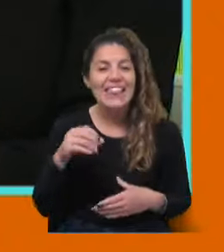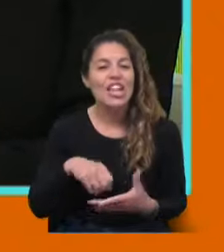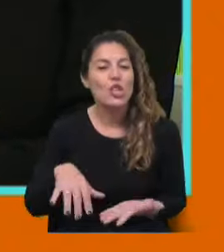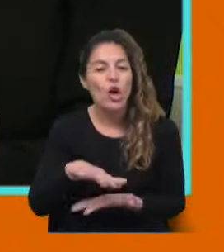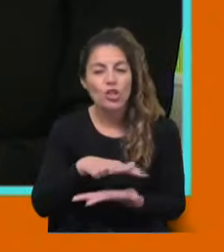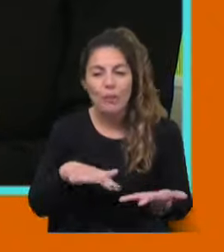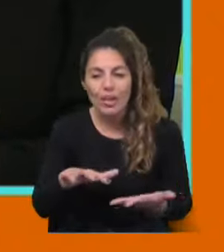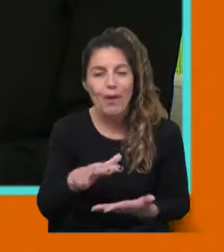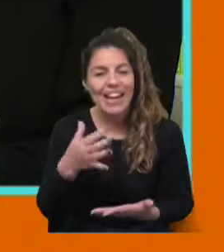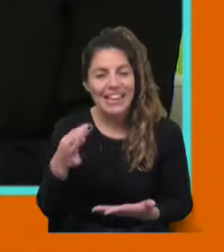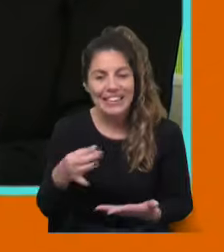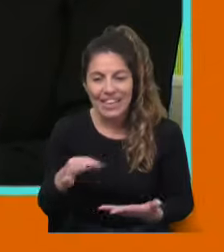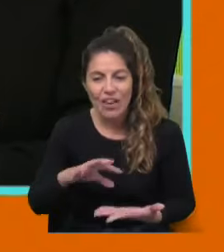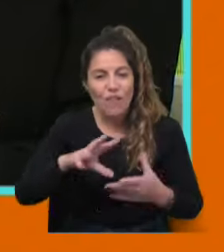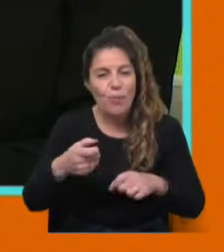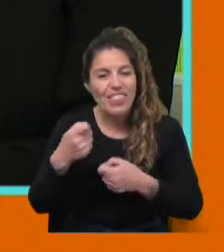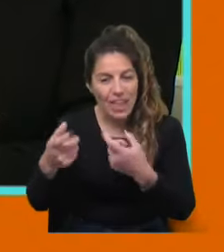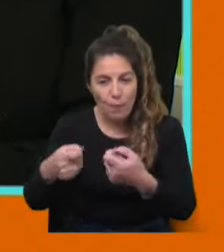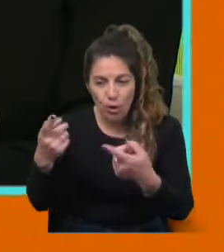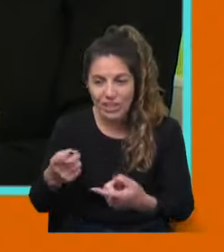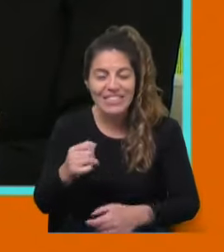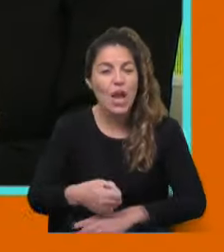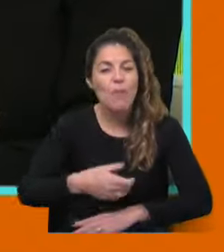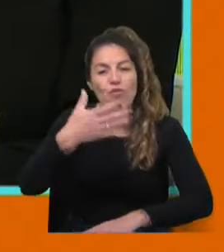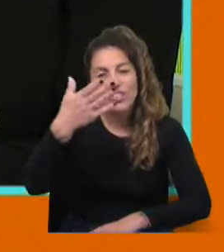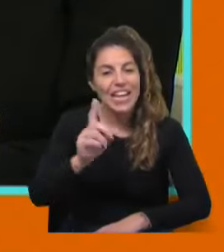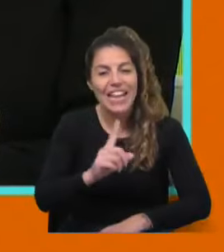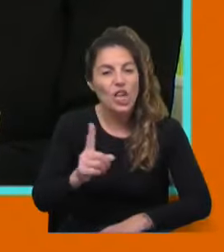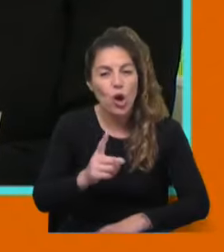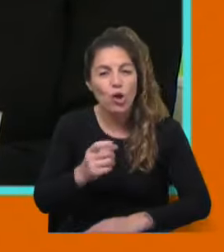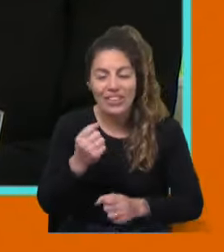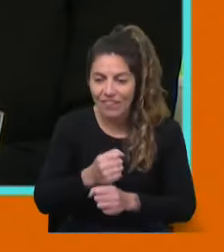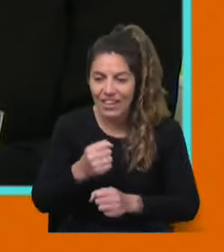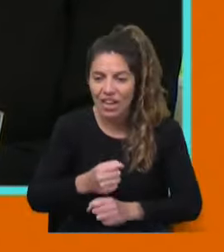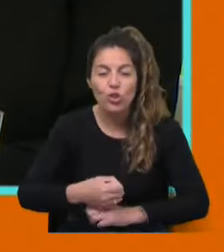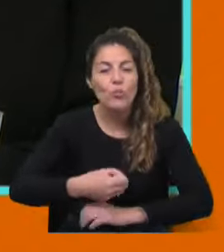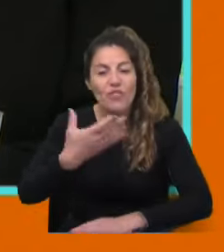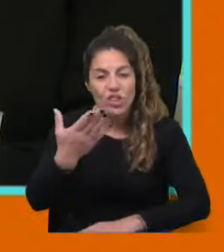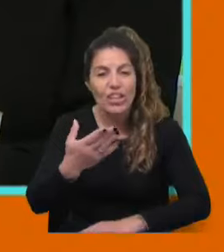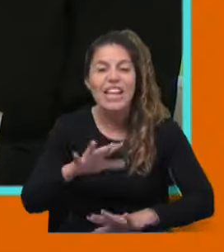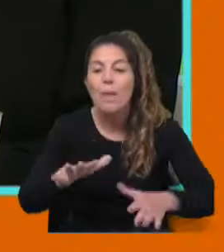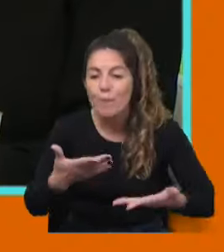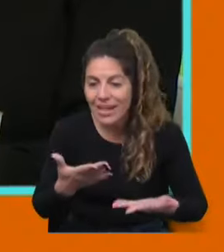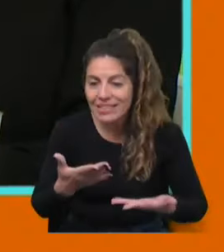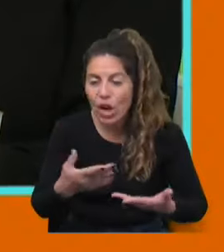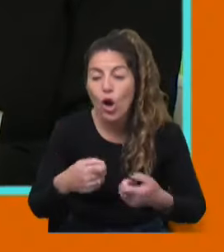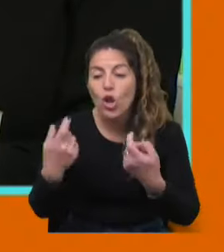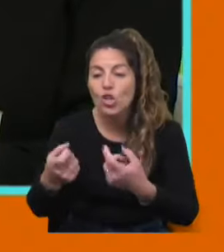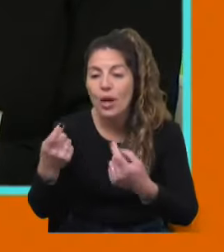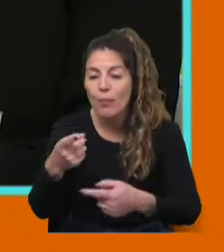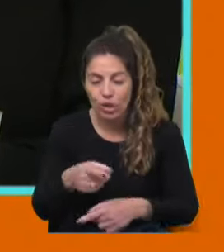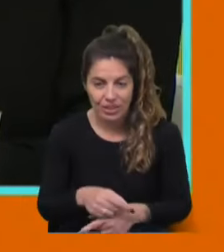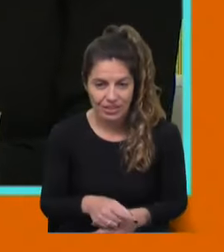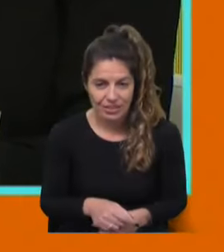que describías de la forma de aportar, si hay profesionales que no estén ejerciendo su profesión y qué les pasa con los aportes en ese momento.